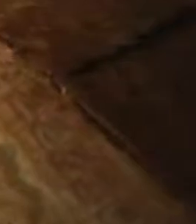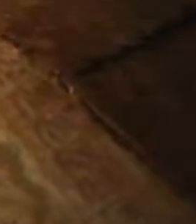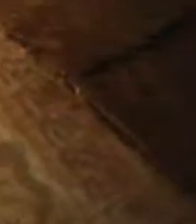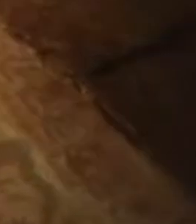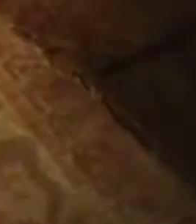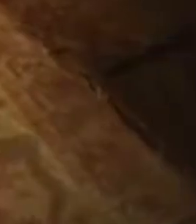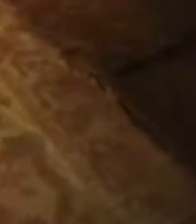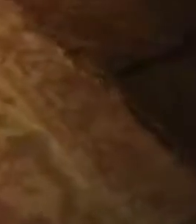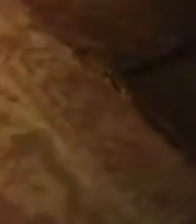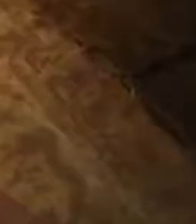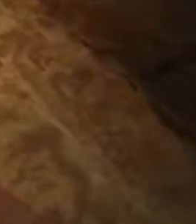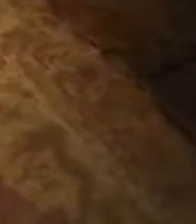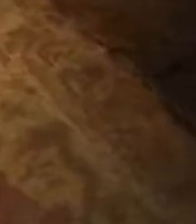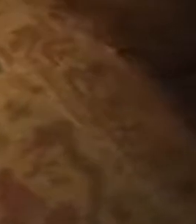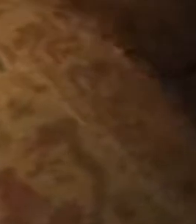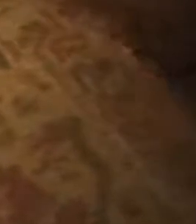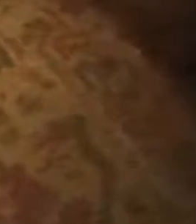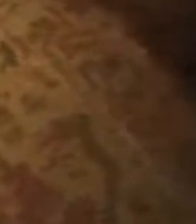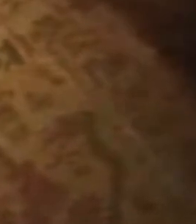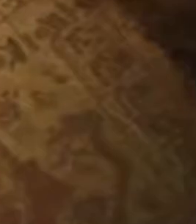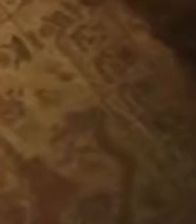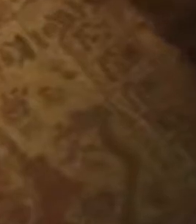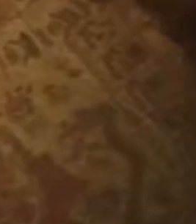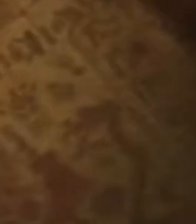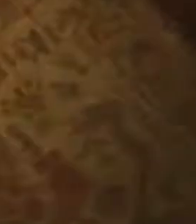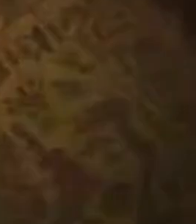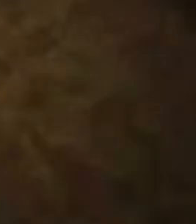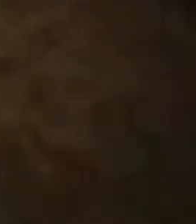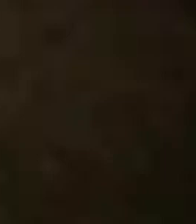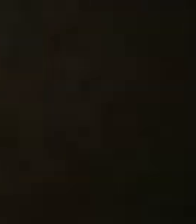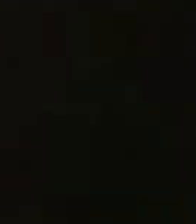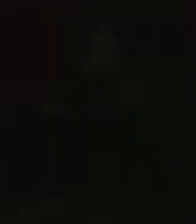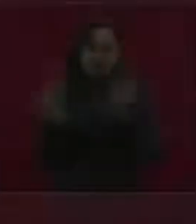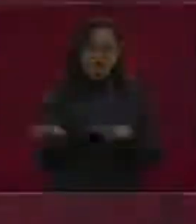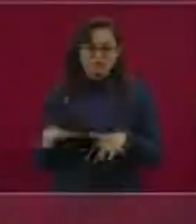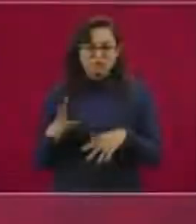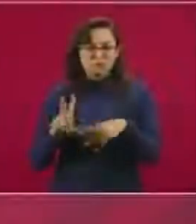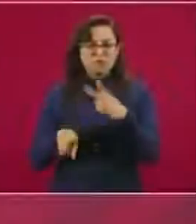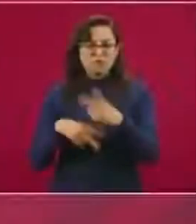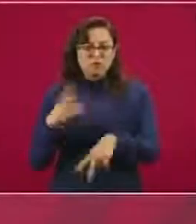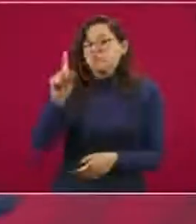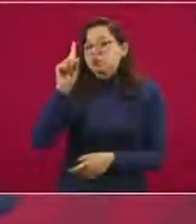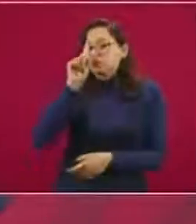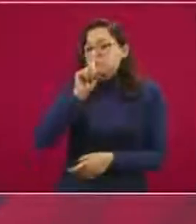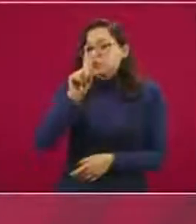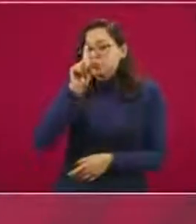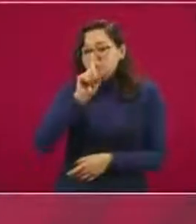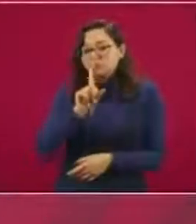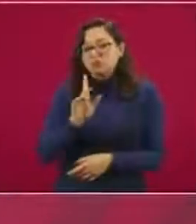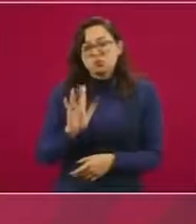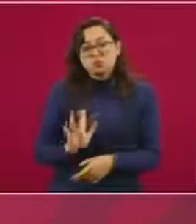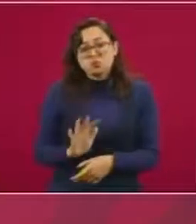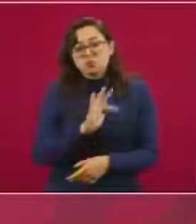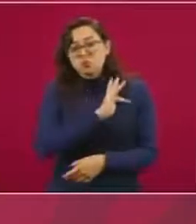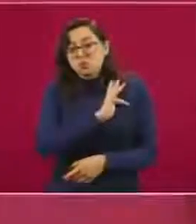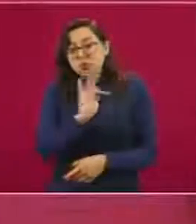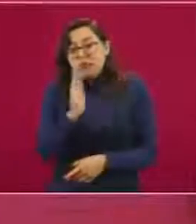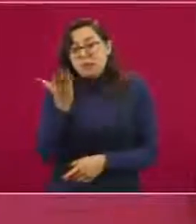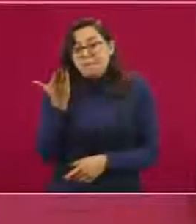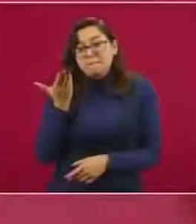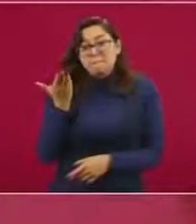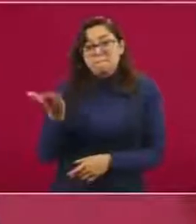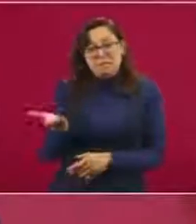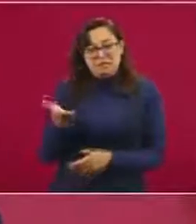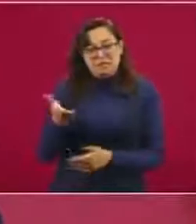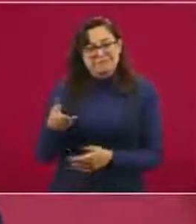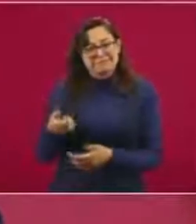Obrador insistió a su esposa Beatriz Gutiérrez Müller que intente recuperarlo. Le recomendé que tratara lo del